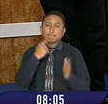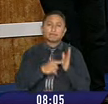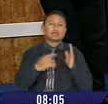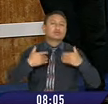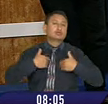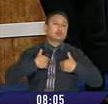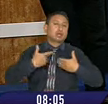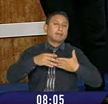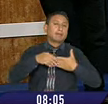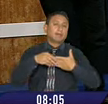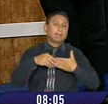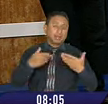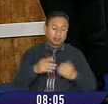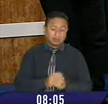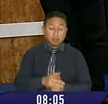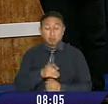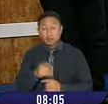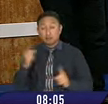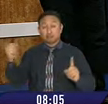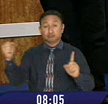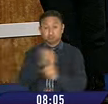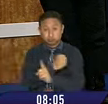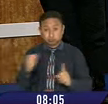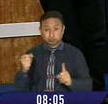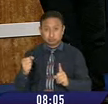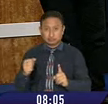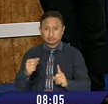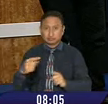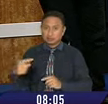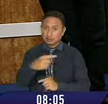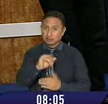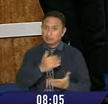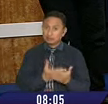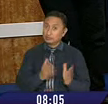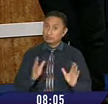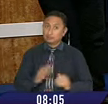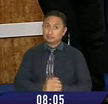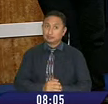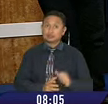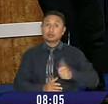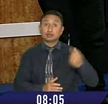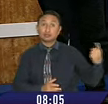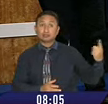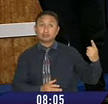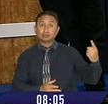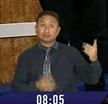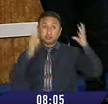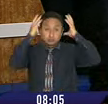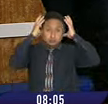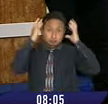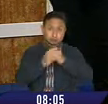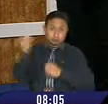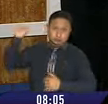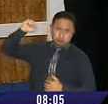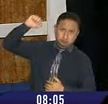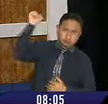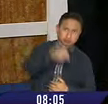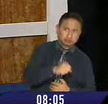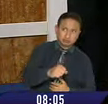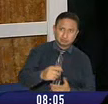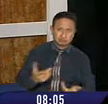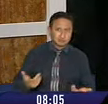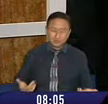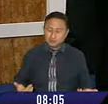flexible, pero la agresión, el maltrato, la violencia no se justifica. Oye, okay, y el otro que apareció ahí con casco encima, realmente. Qué increíble, ¿no?